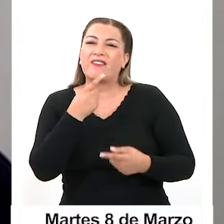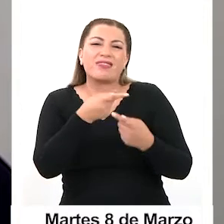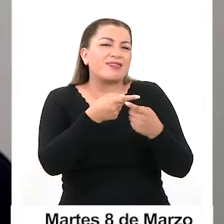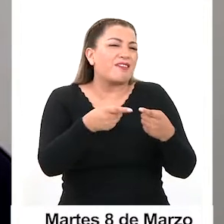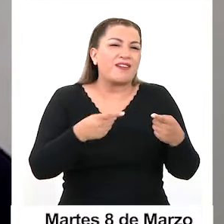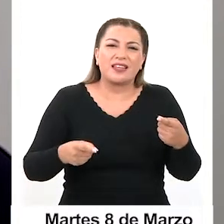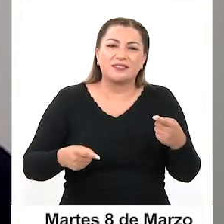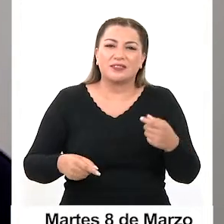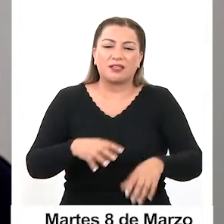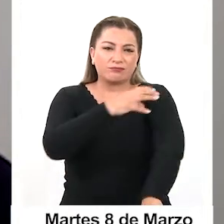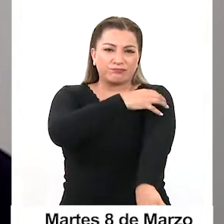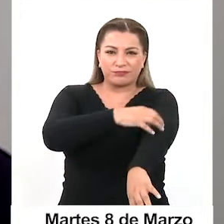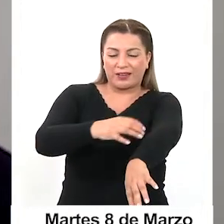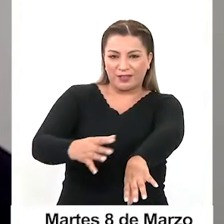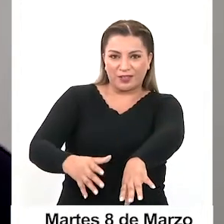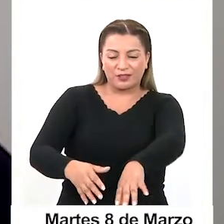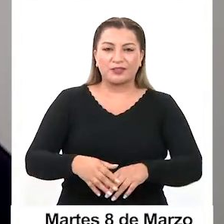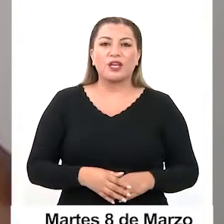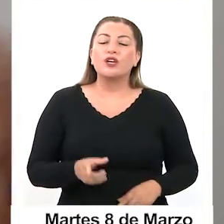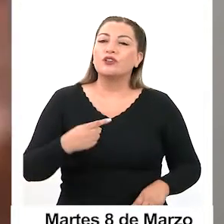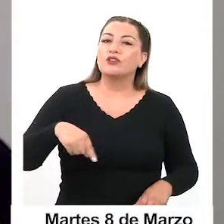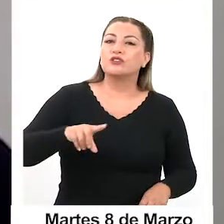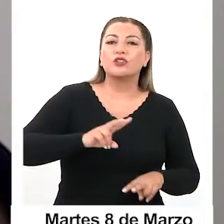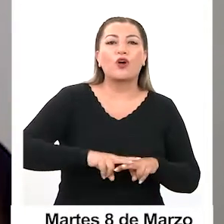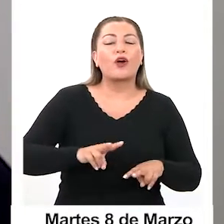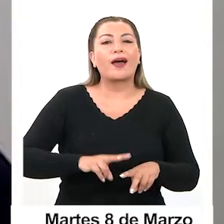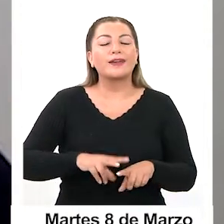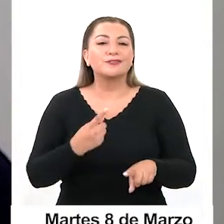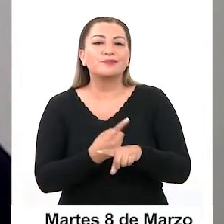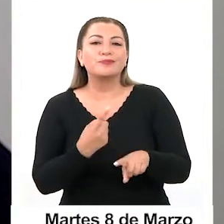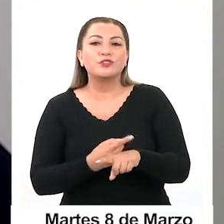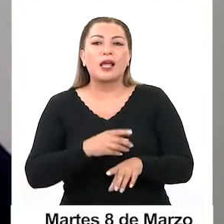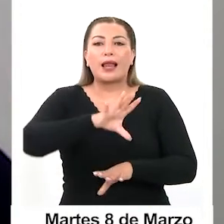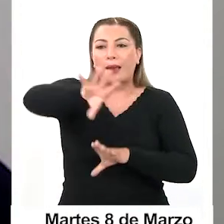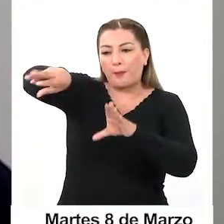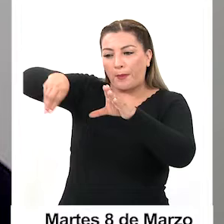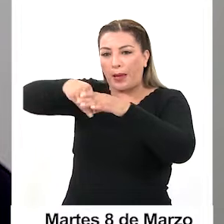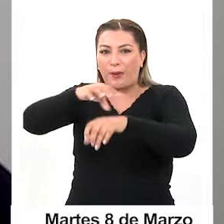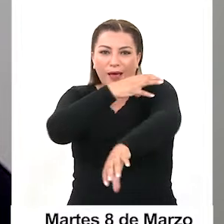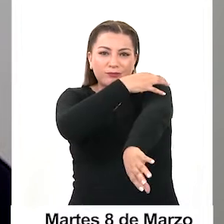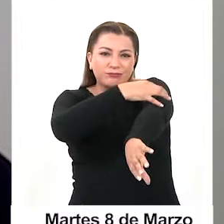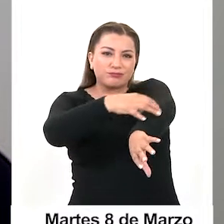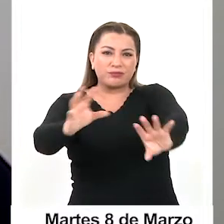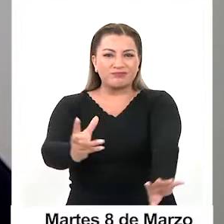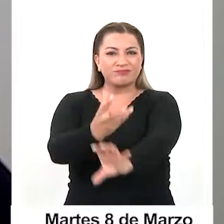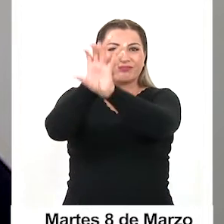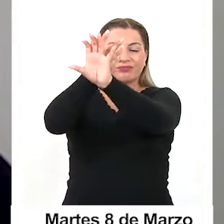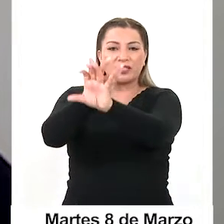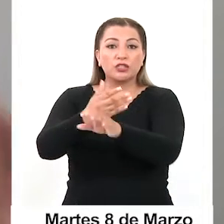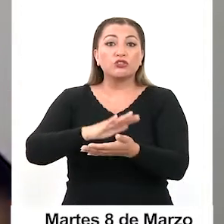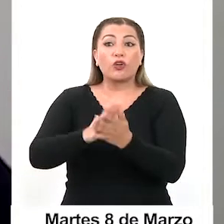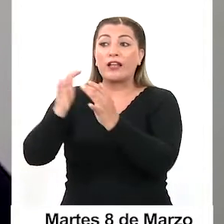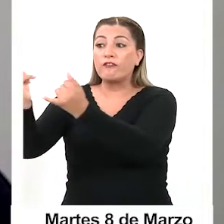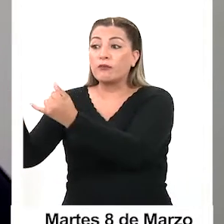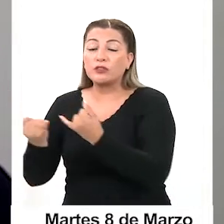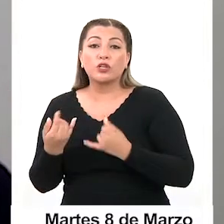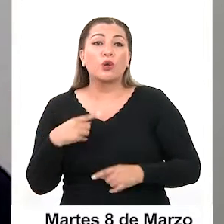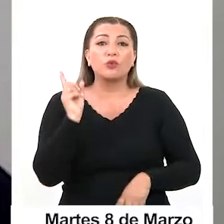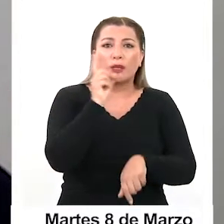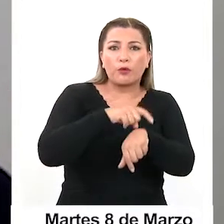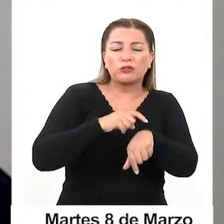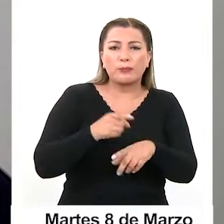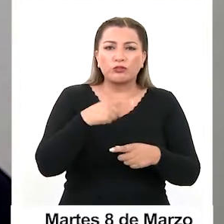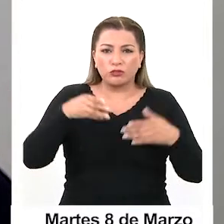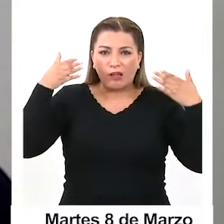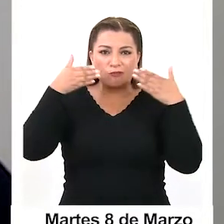Linares y en Vitacura. Así que hemos hecho esos diálogos mezclando a la gente y recogiendo toda esta información, y en último tiempo nos